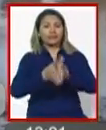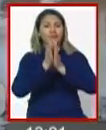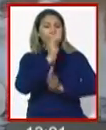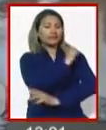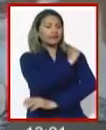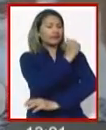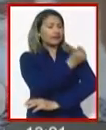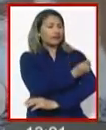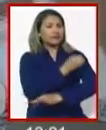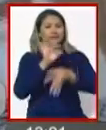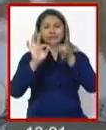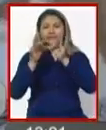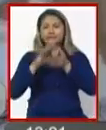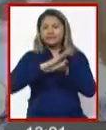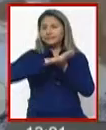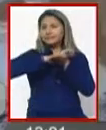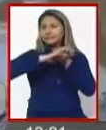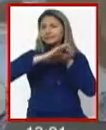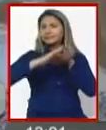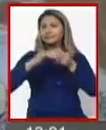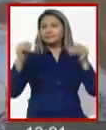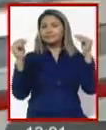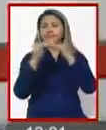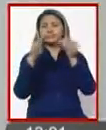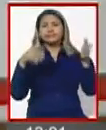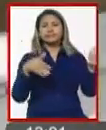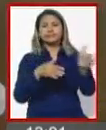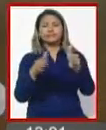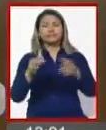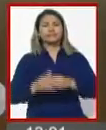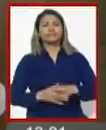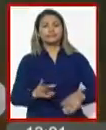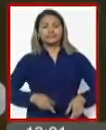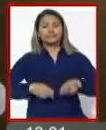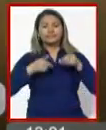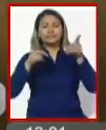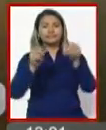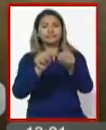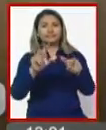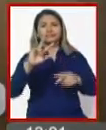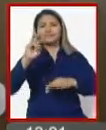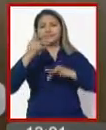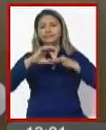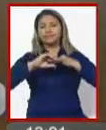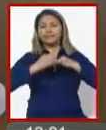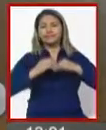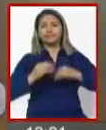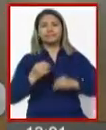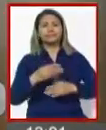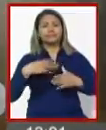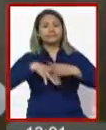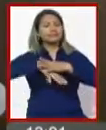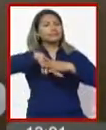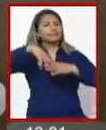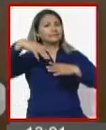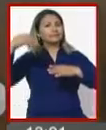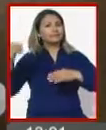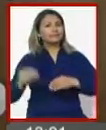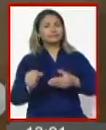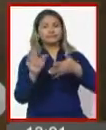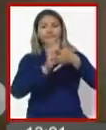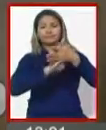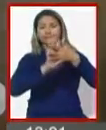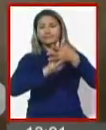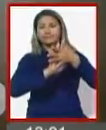a las autoridades arreglar estas avenidas y calles. Denuncian que en la zona del Segundo Anillo, afuera de un conocido